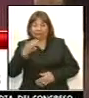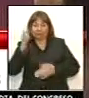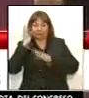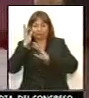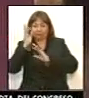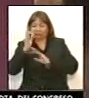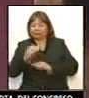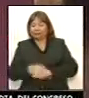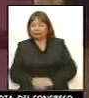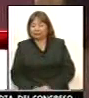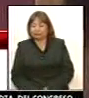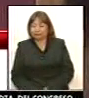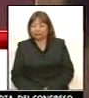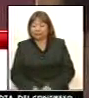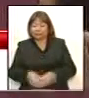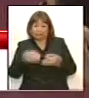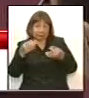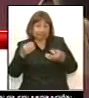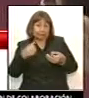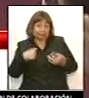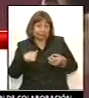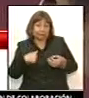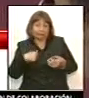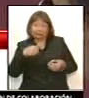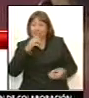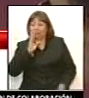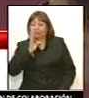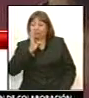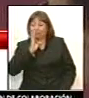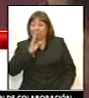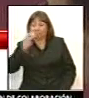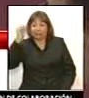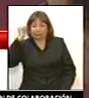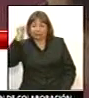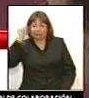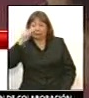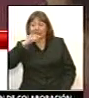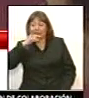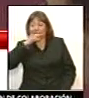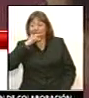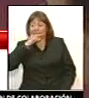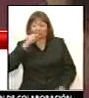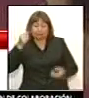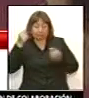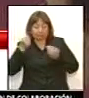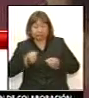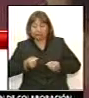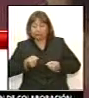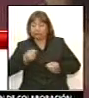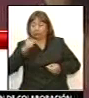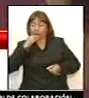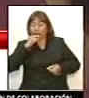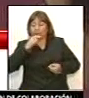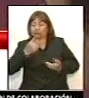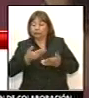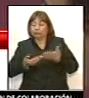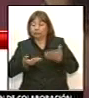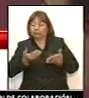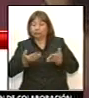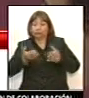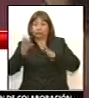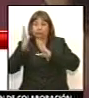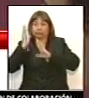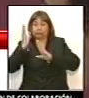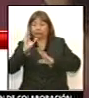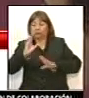de Beijing y lógicamente ahí estábamos hablando de los derechos de la mujer, del empoderamiento de la mujer y de ahí y de la conferencia